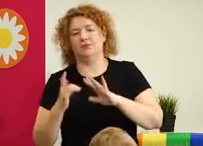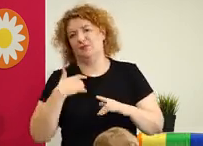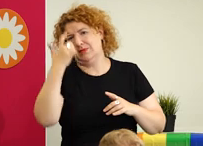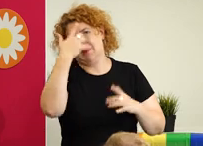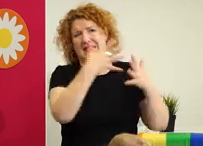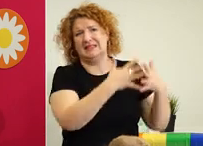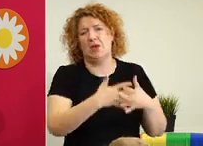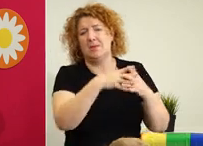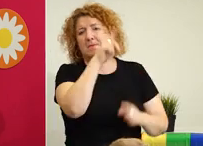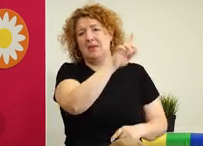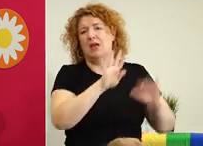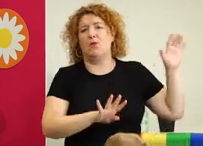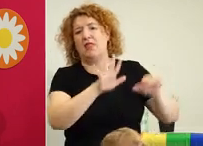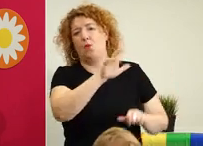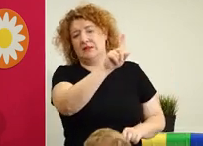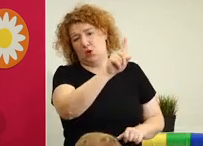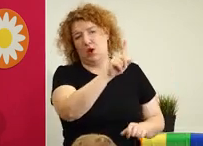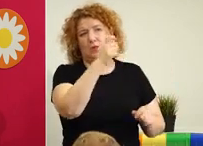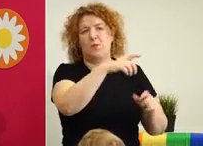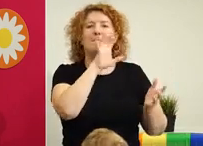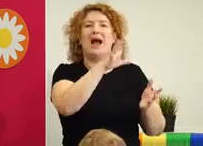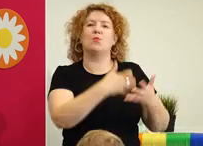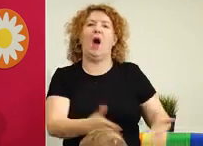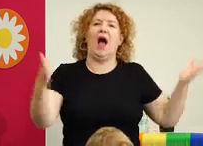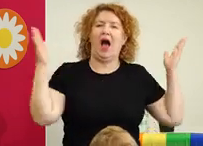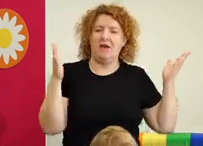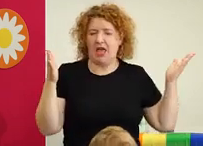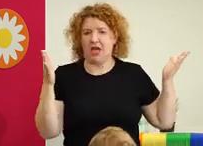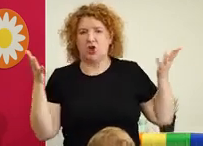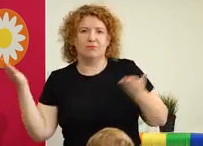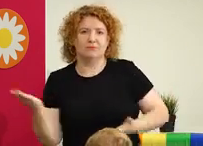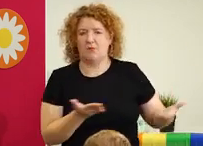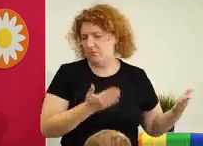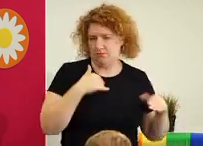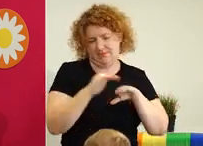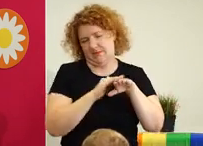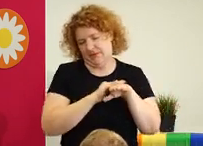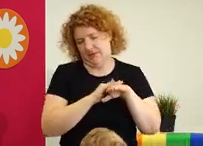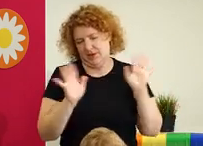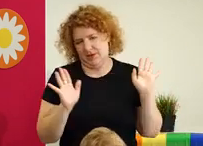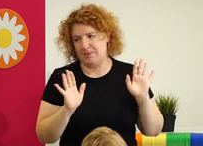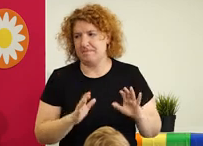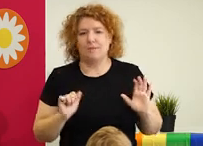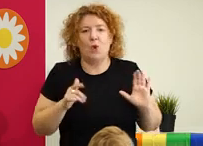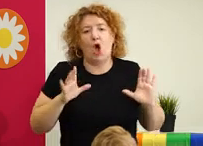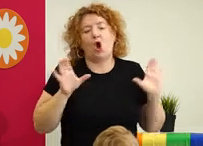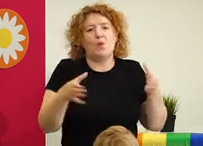Unidos en el año 1951 era un país abierta y fin. O sea,